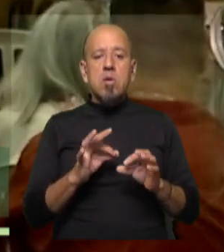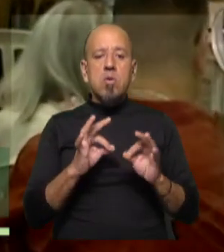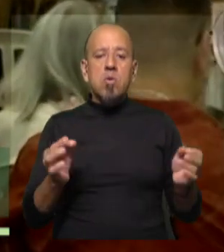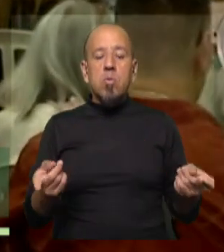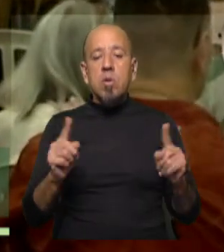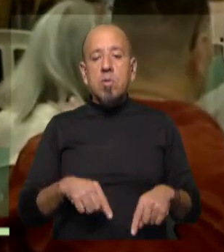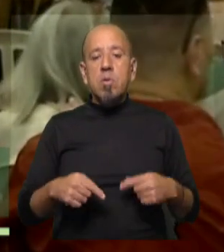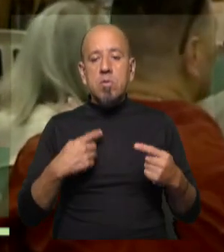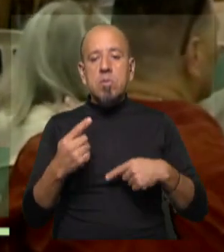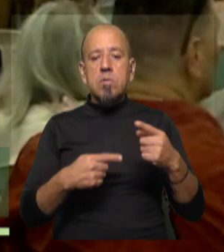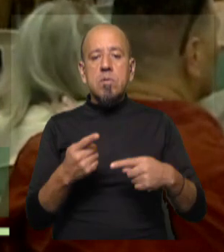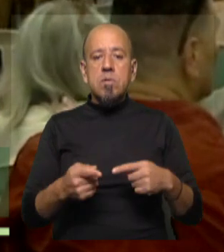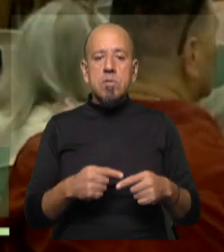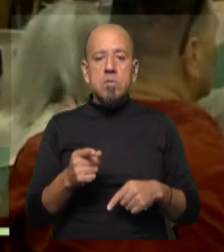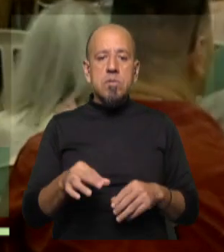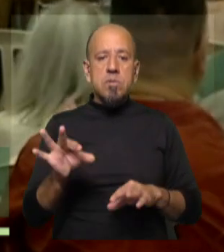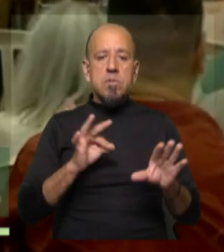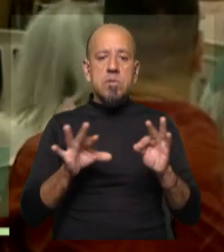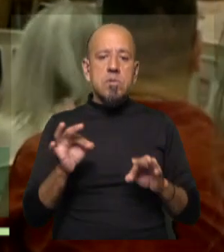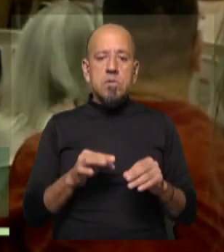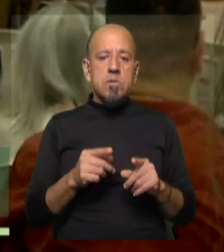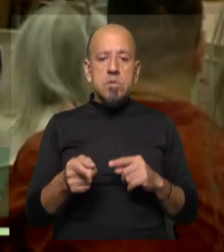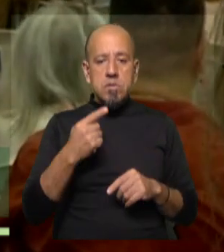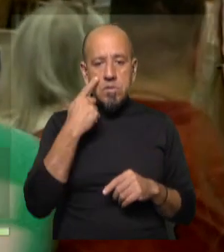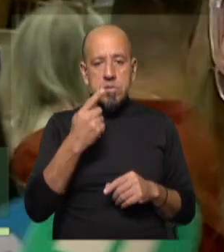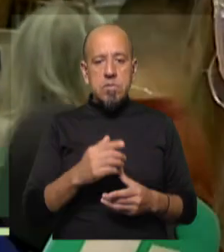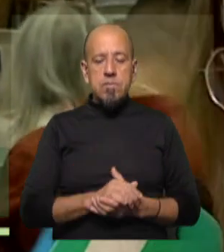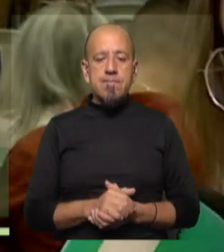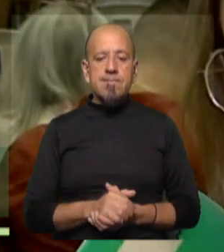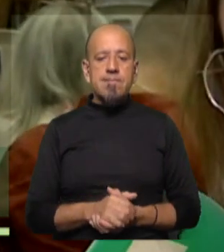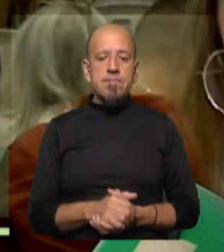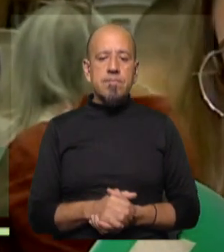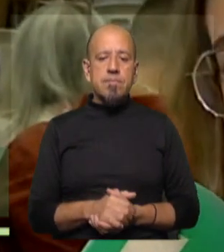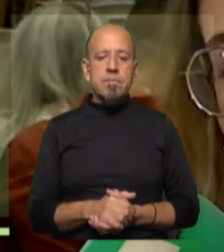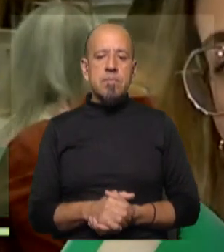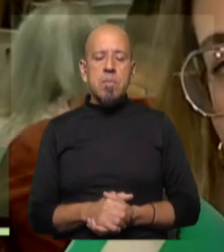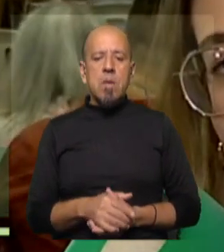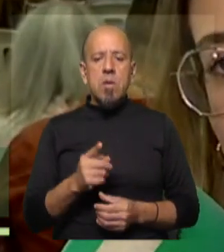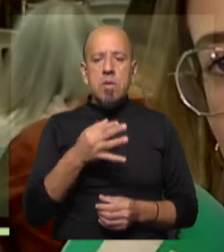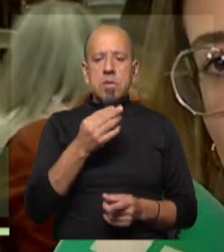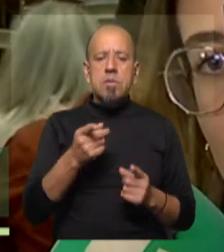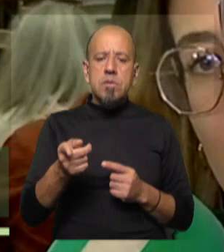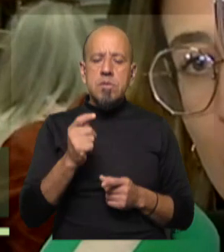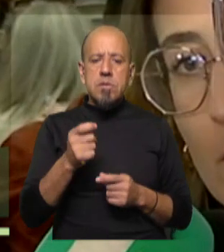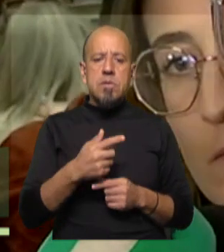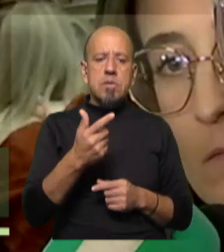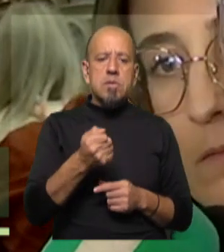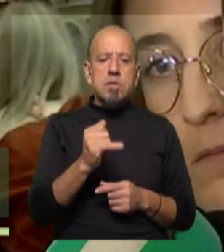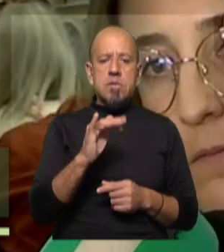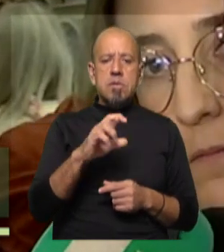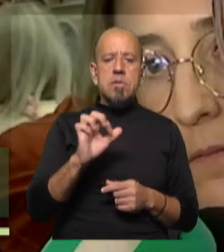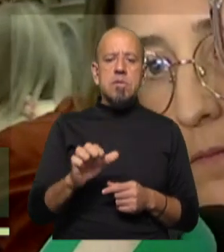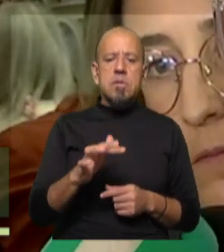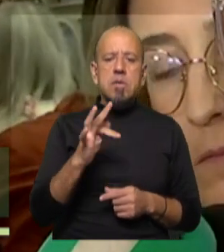sigue, y eso es lo que tiene que elegir la gente. A eso estamos ayudando. Usted había dicho recientemente en una entrevista que Aire Fresco, por ejemplo, estaba siendo